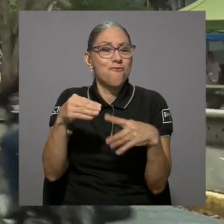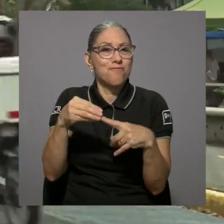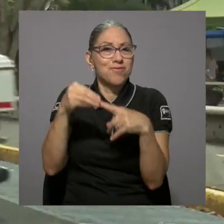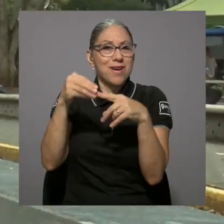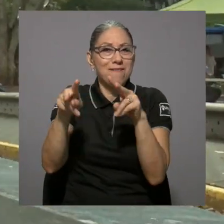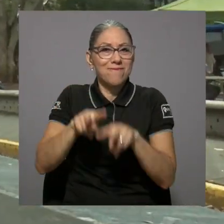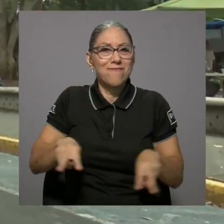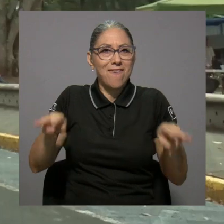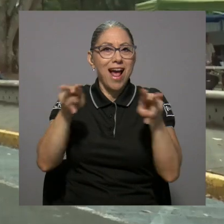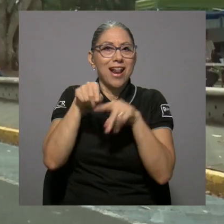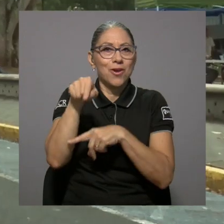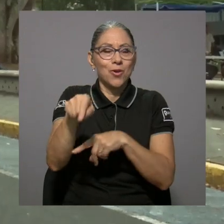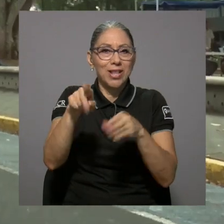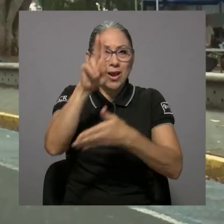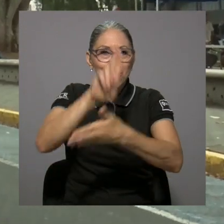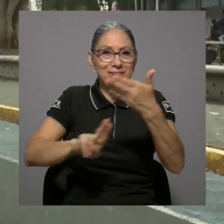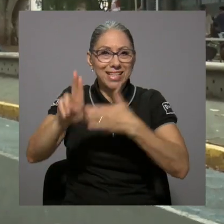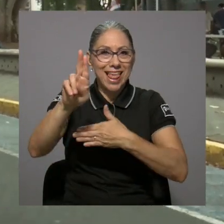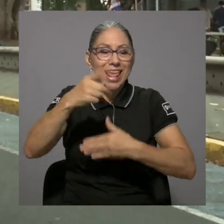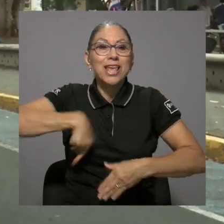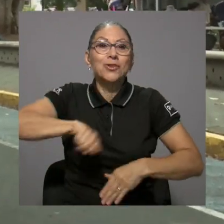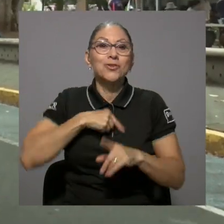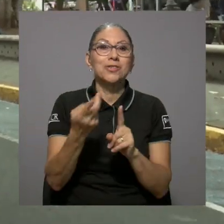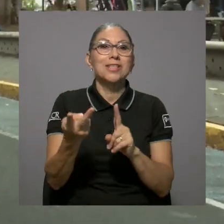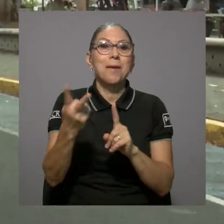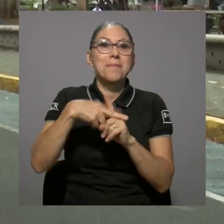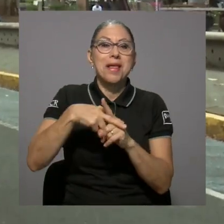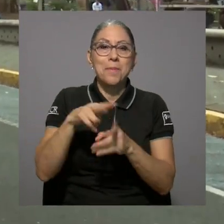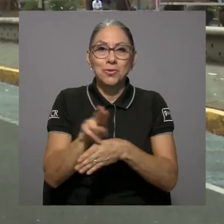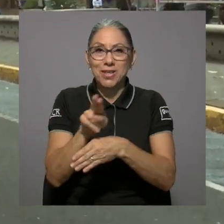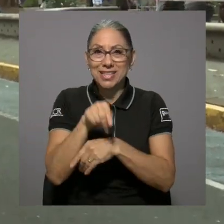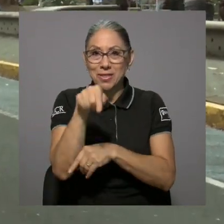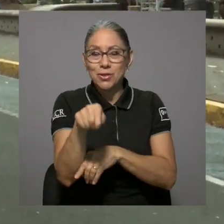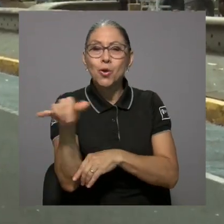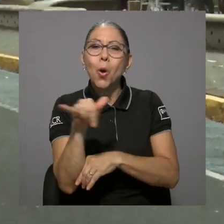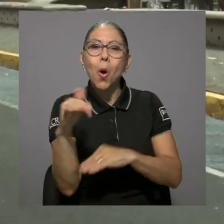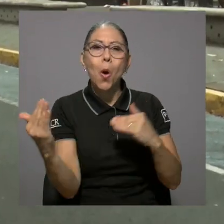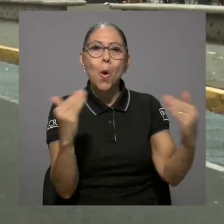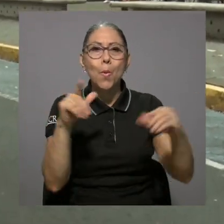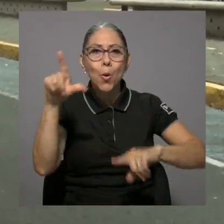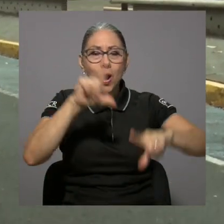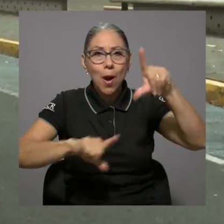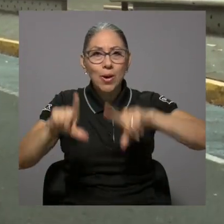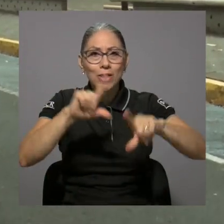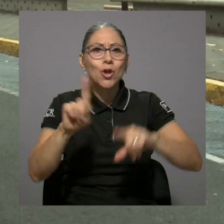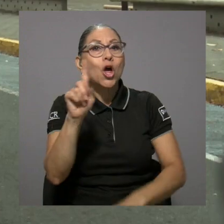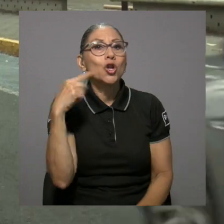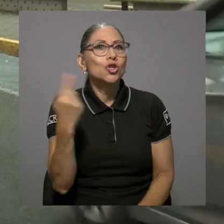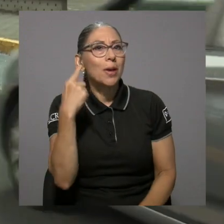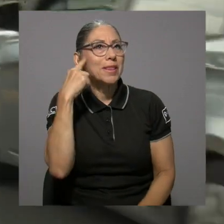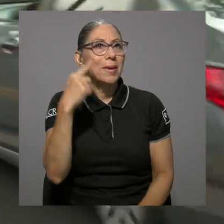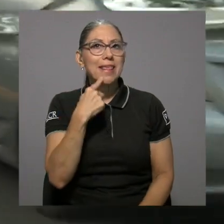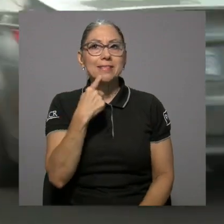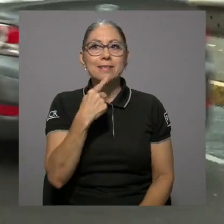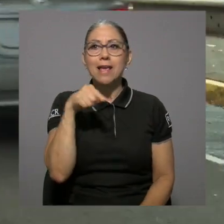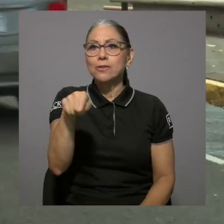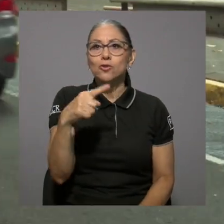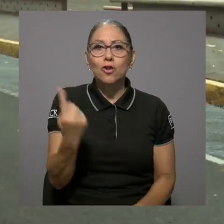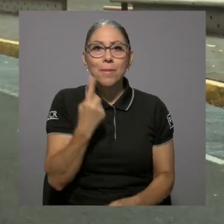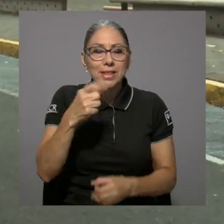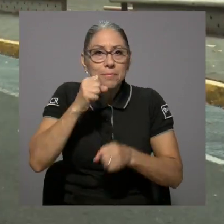como justamente como ese laboratorio, pero no simplemente para decir, bueno, solo se puede trabajar esta información en la